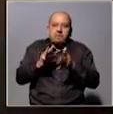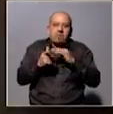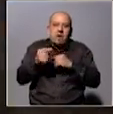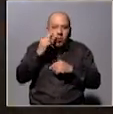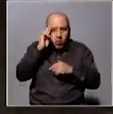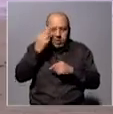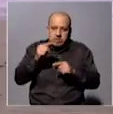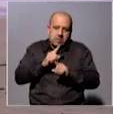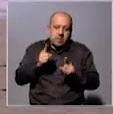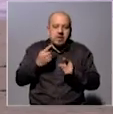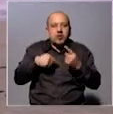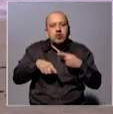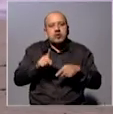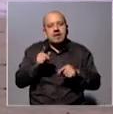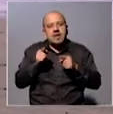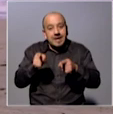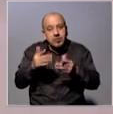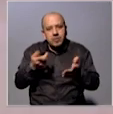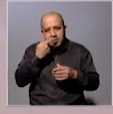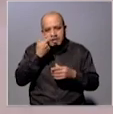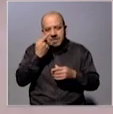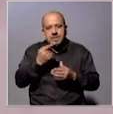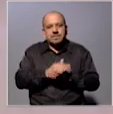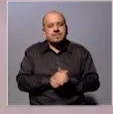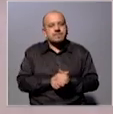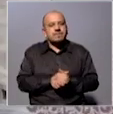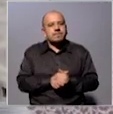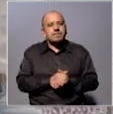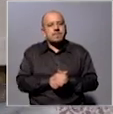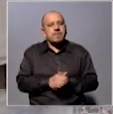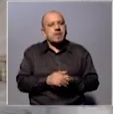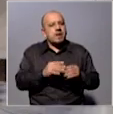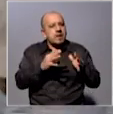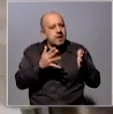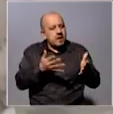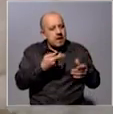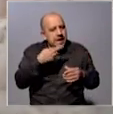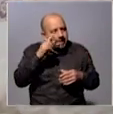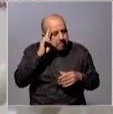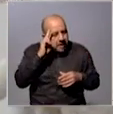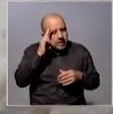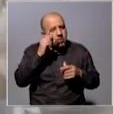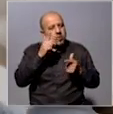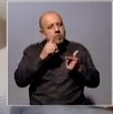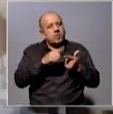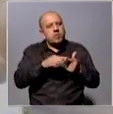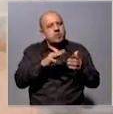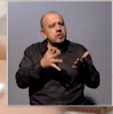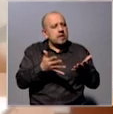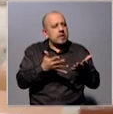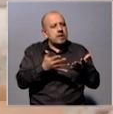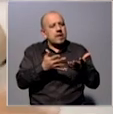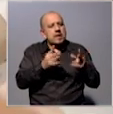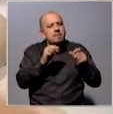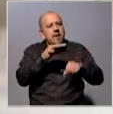uruguayo. Claro. ¿No? Y me parece que eso es lo rico. ¿Y qué hay del respeto o del tratamiento